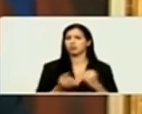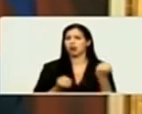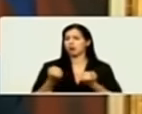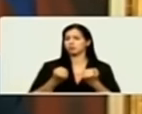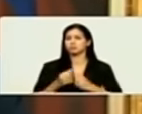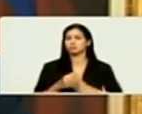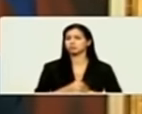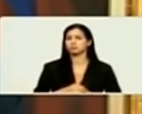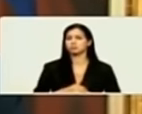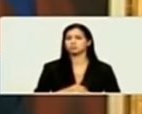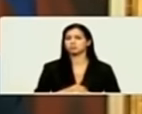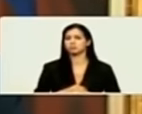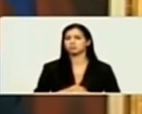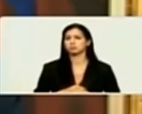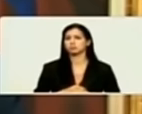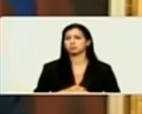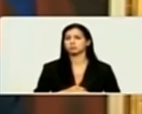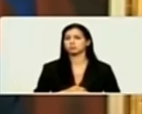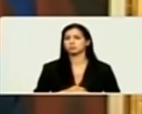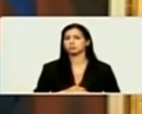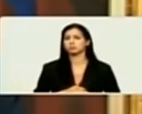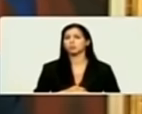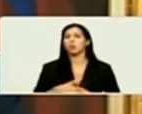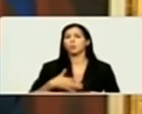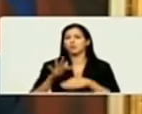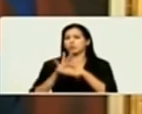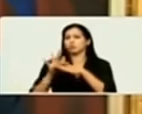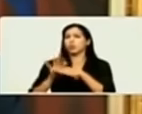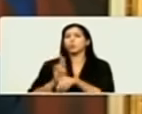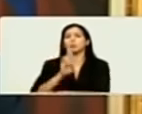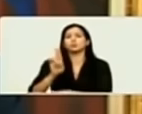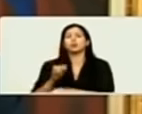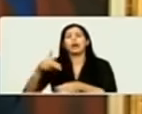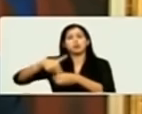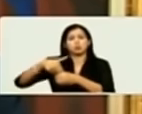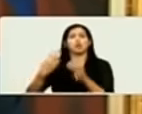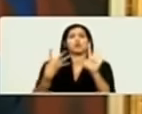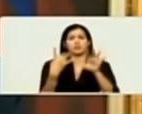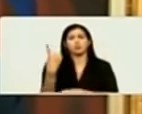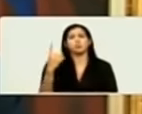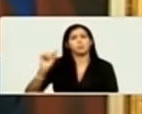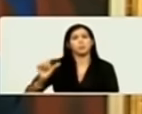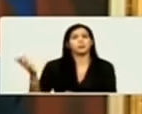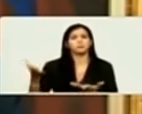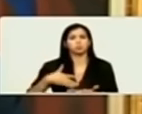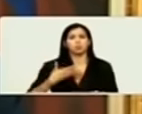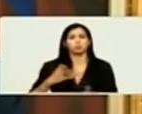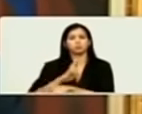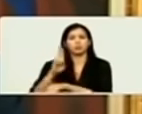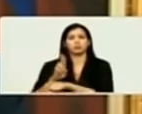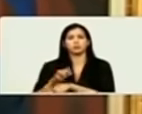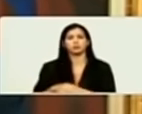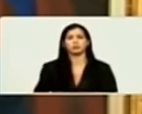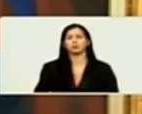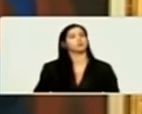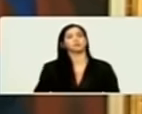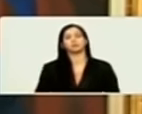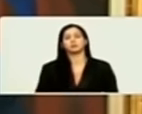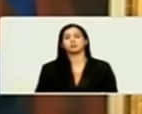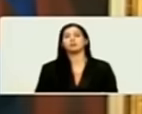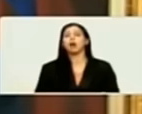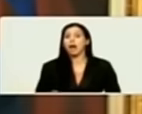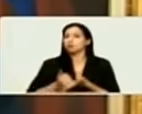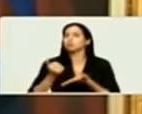uno tendría que preguntarle qué va a hacer entonces con los diputados que están venezolanos que están en el parlatino es